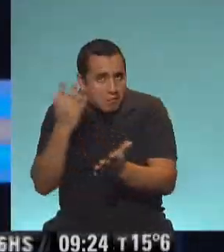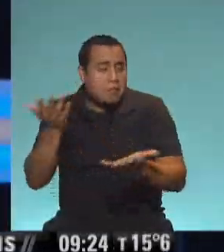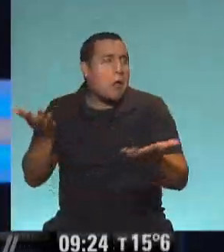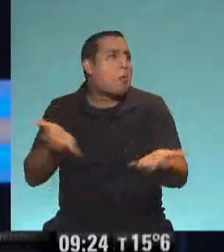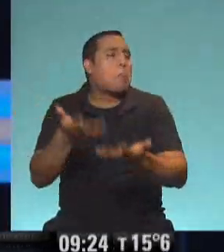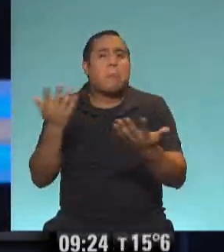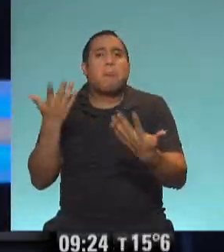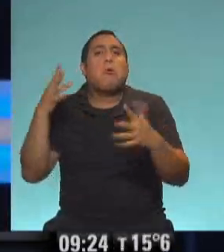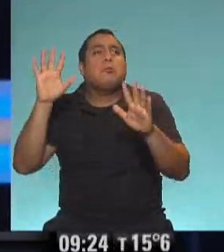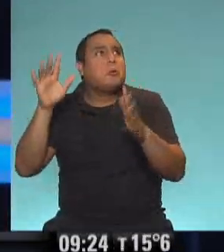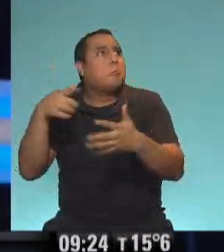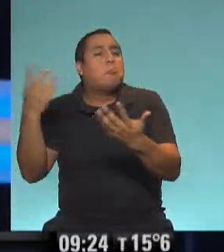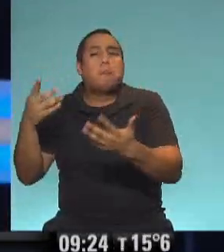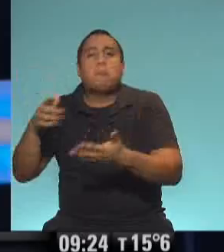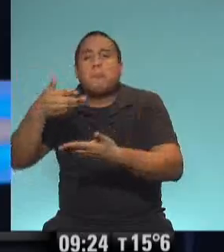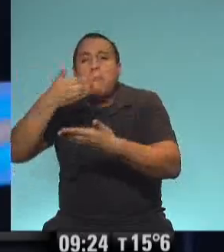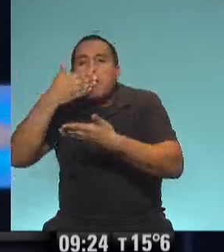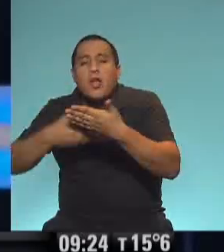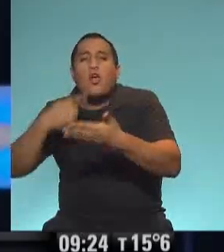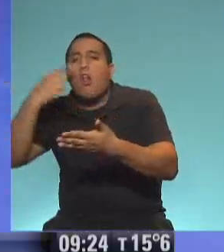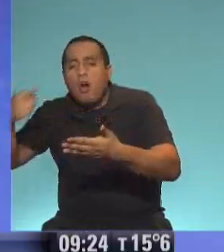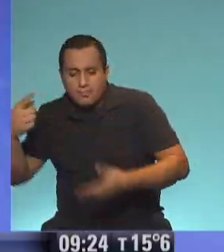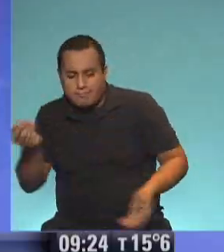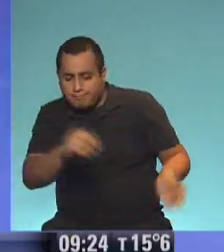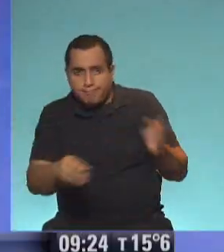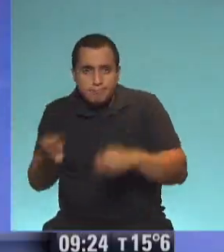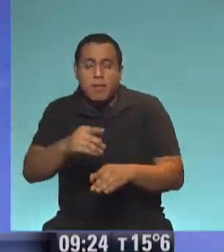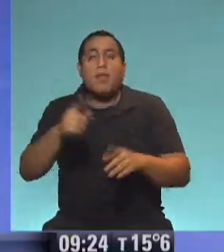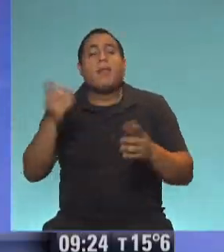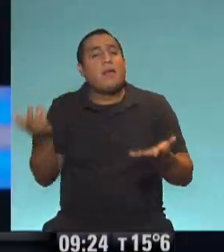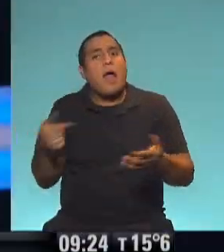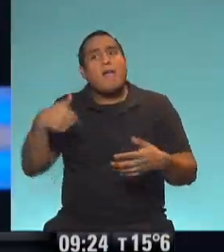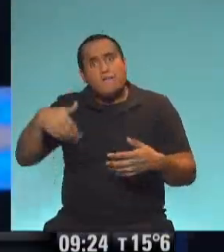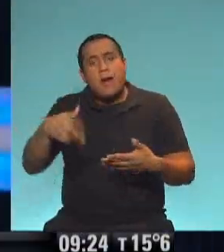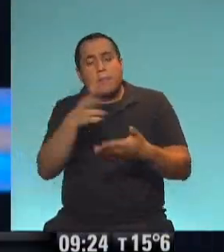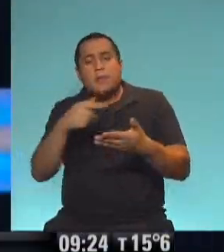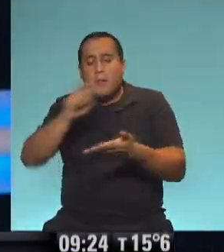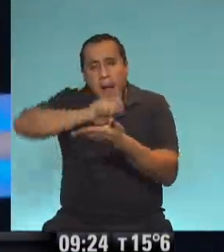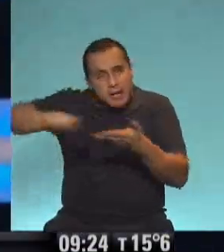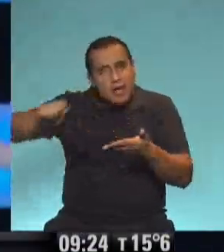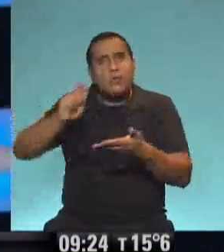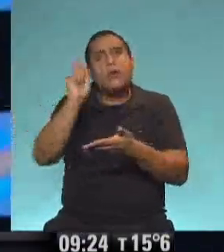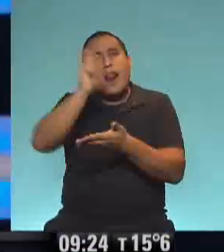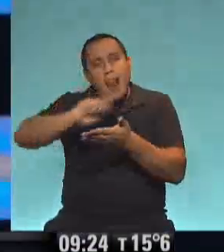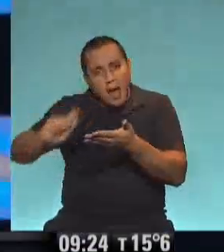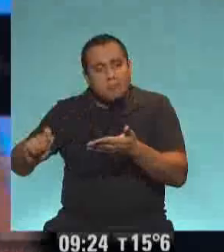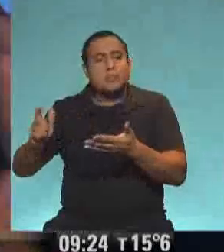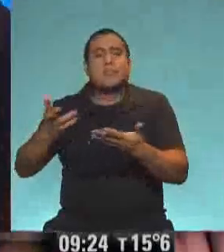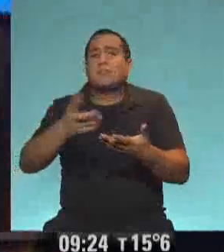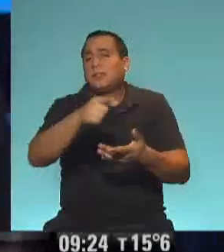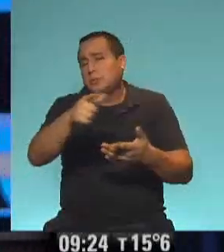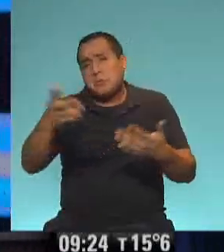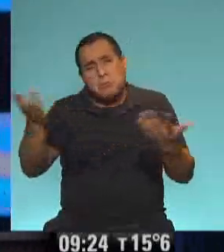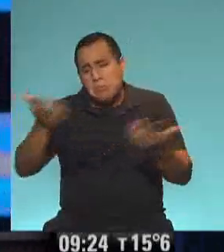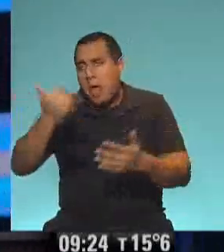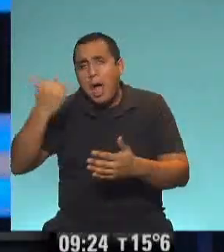ser alguna cartulina. Porque vamos a pintar y dibujar vamos, también. Vamos, exacto, sí. marcadores, lápices, lo que tengan en casa. Si tienen